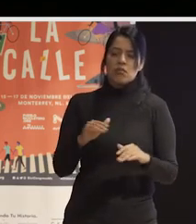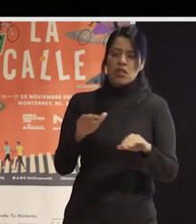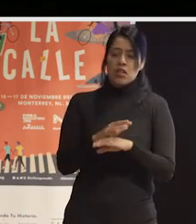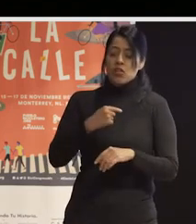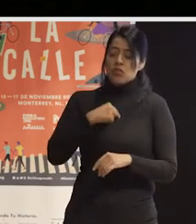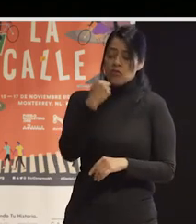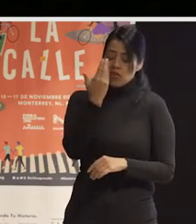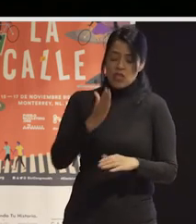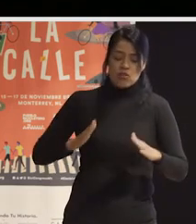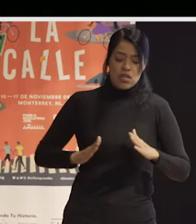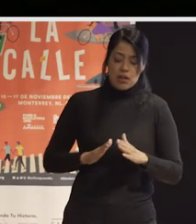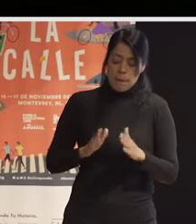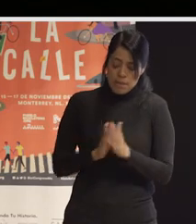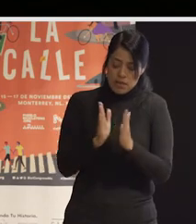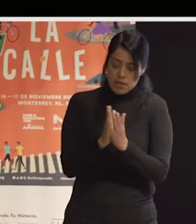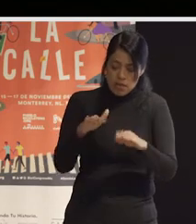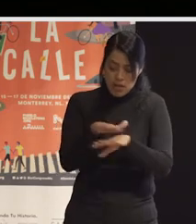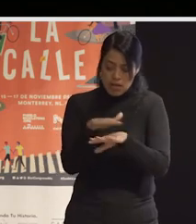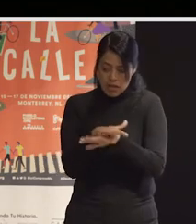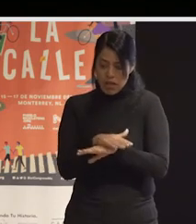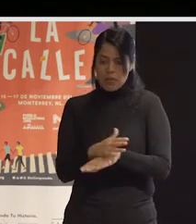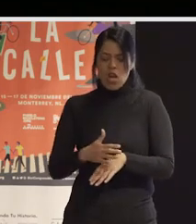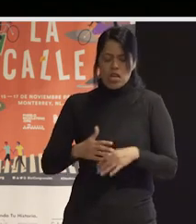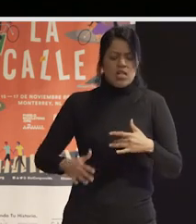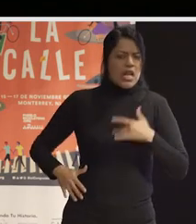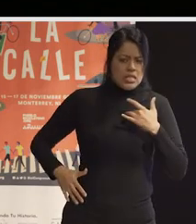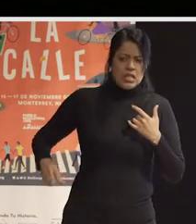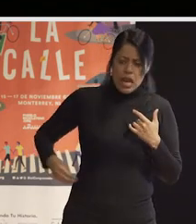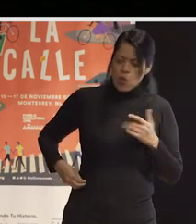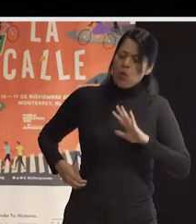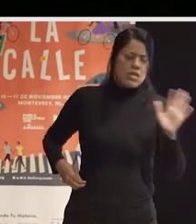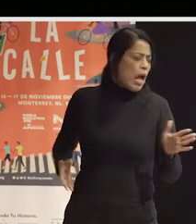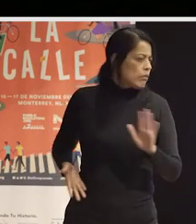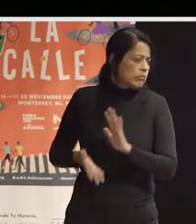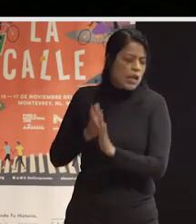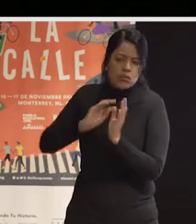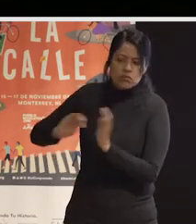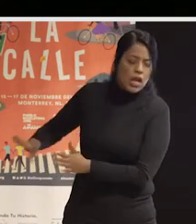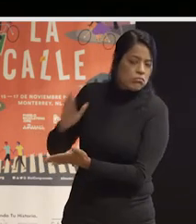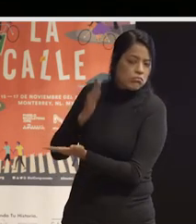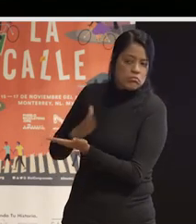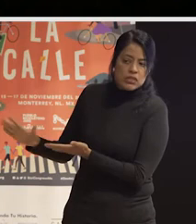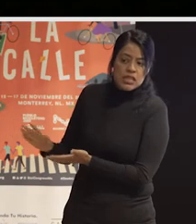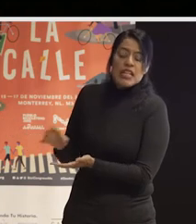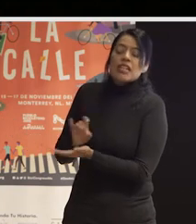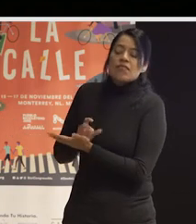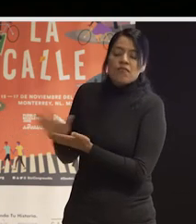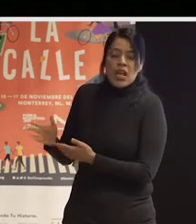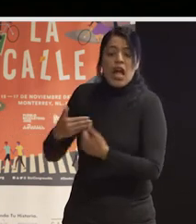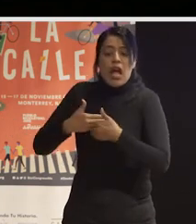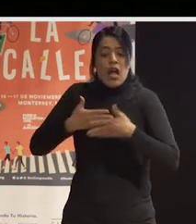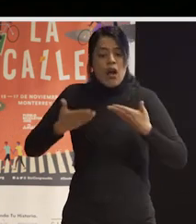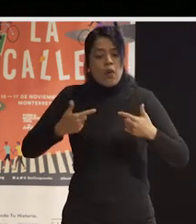parte del cambio tiene que pasar el día sentir la culpa de ella y algo que se fue y ahora voy a qué puedo hacer